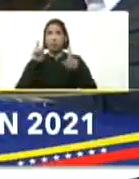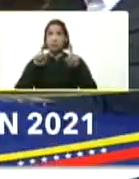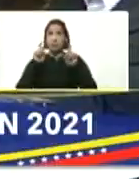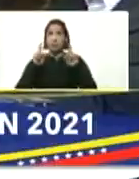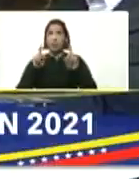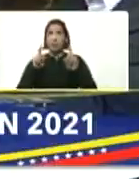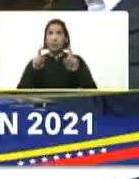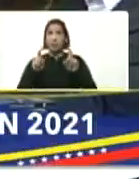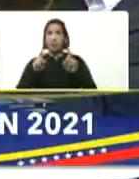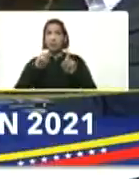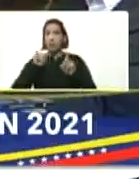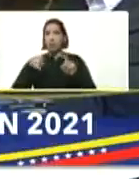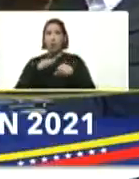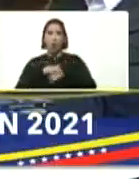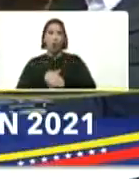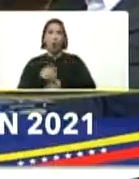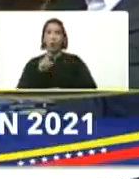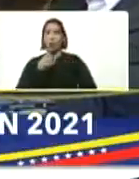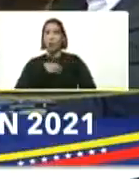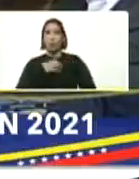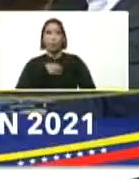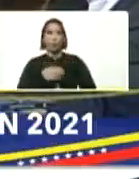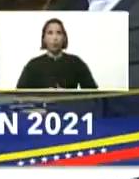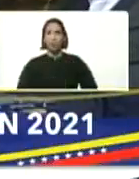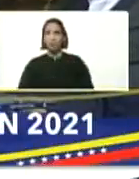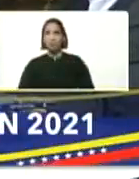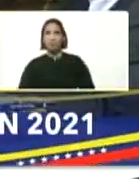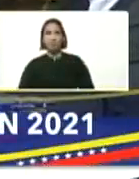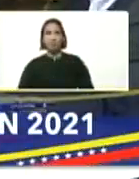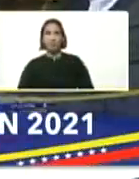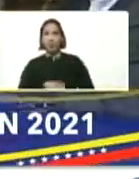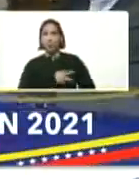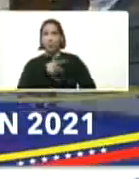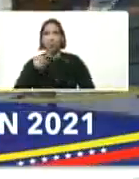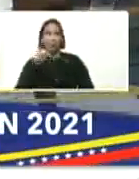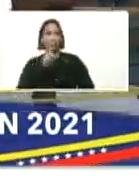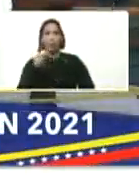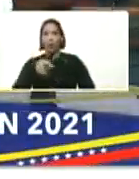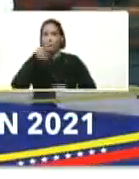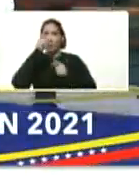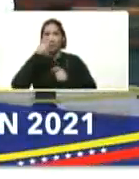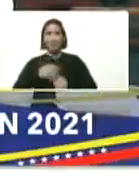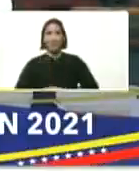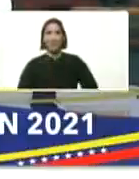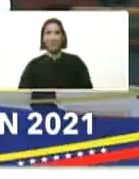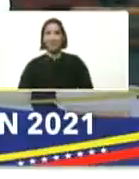Jorge Rodríguez, pero no pudo. No, los poetas como Jorge no aprenden así.